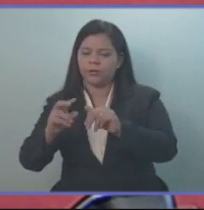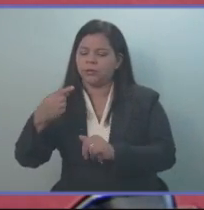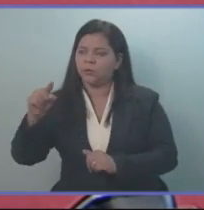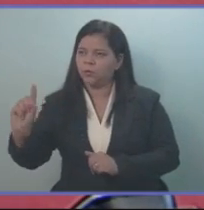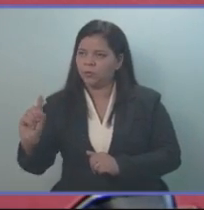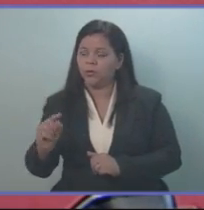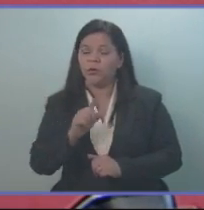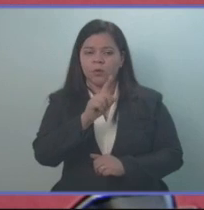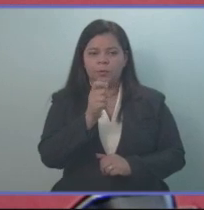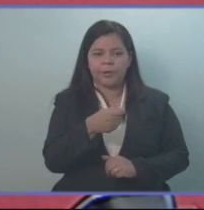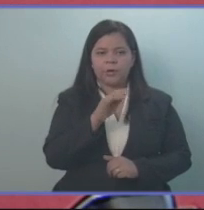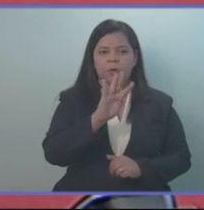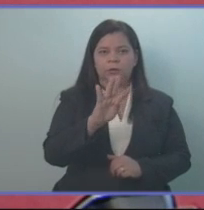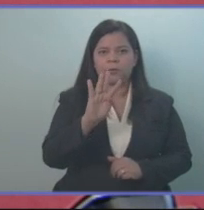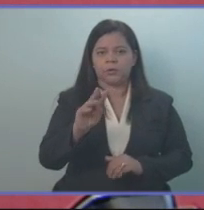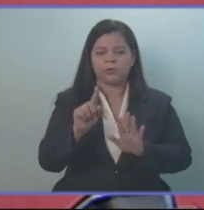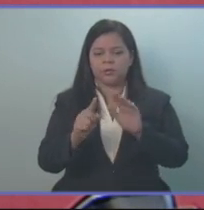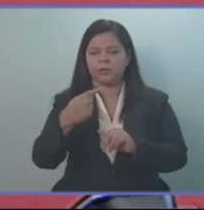1445-4-2017-1,